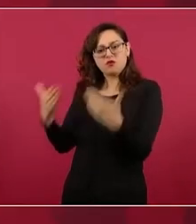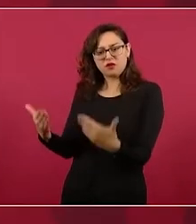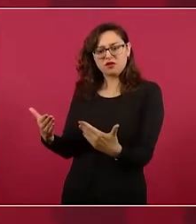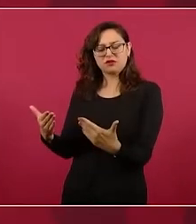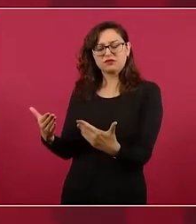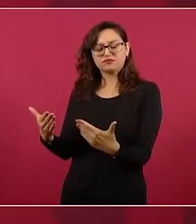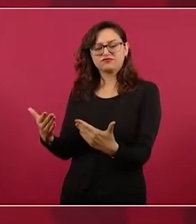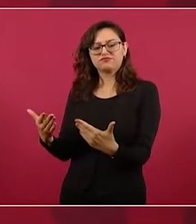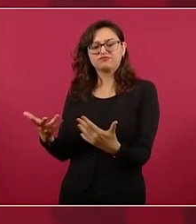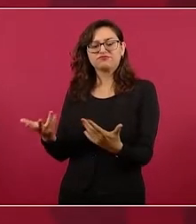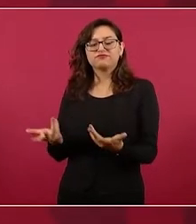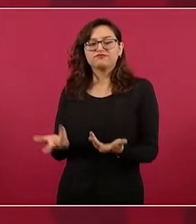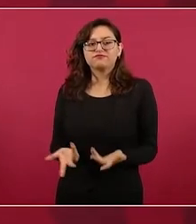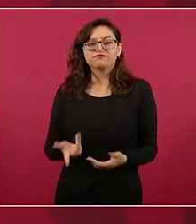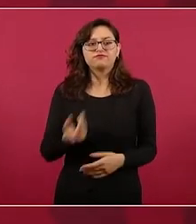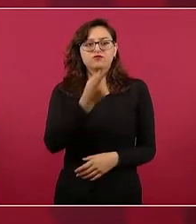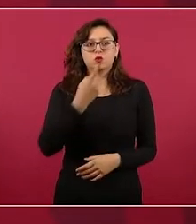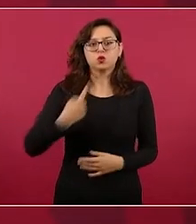no somos